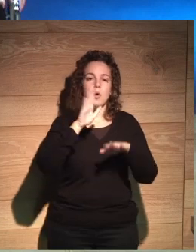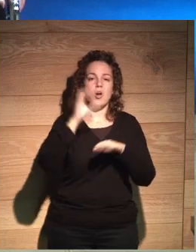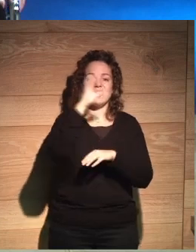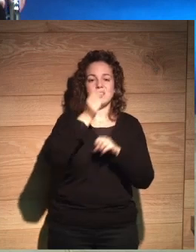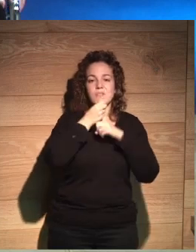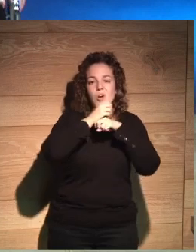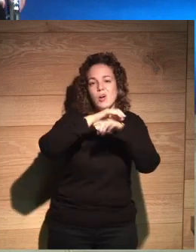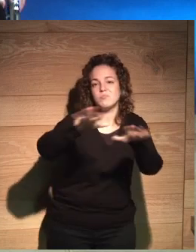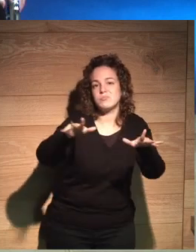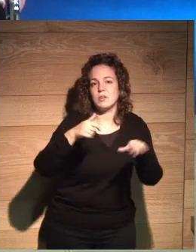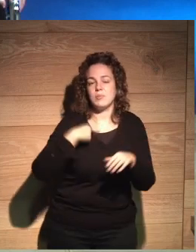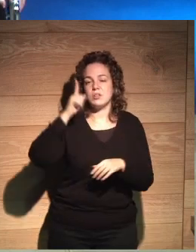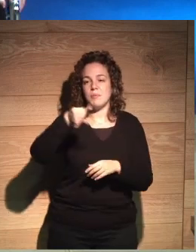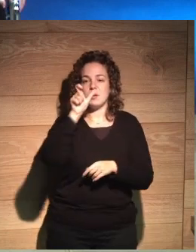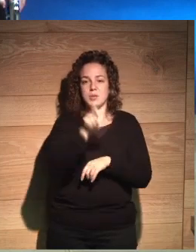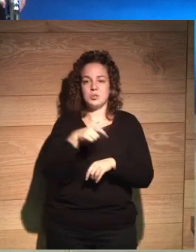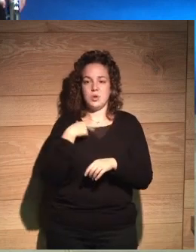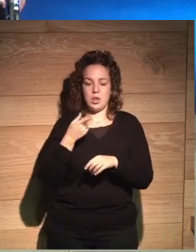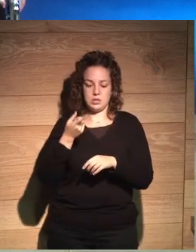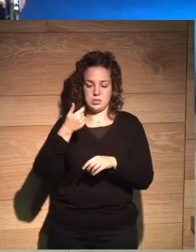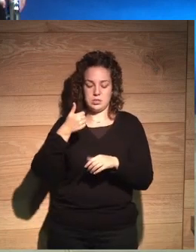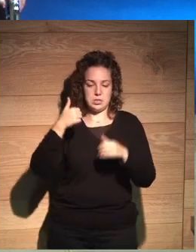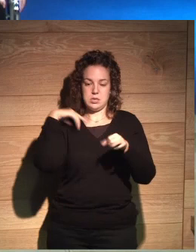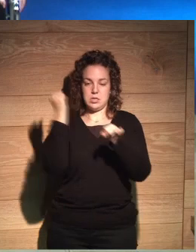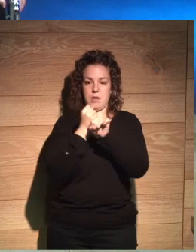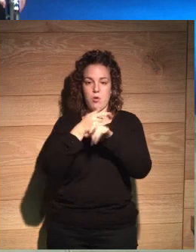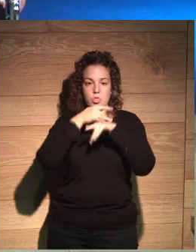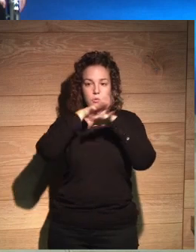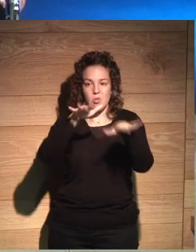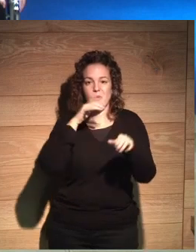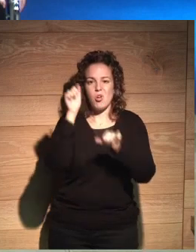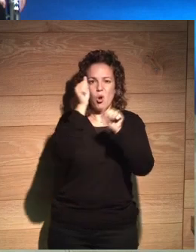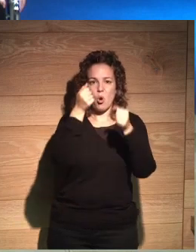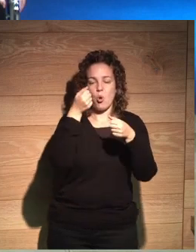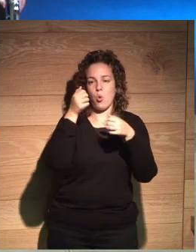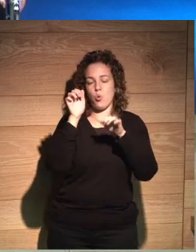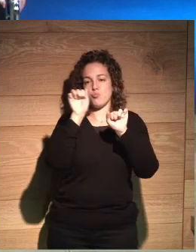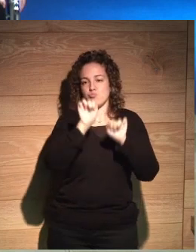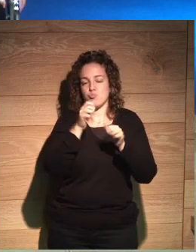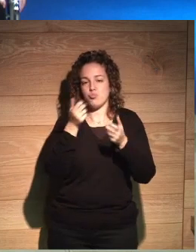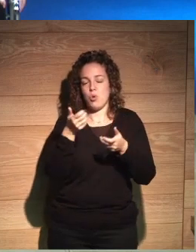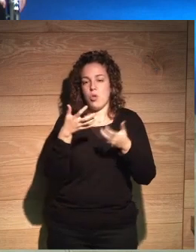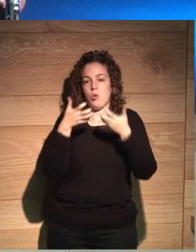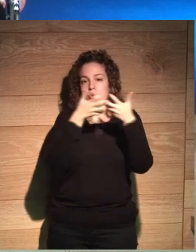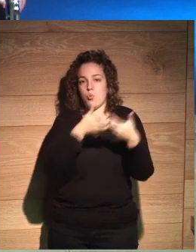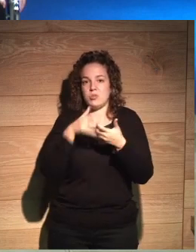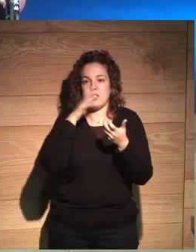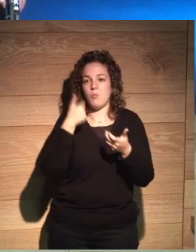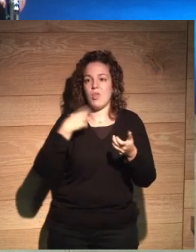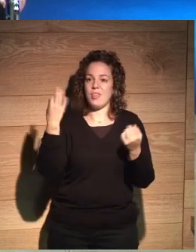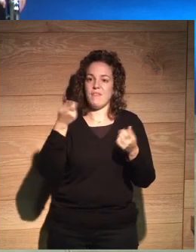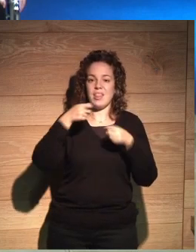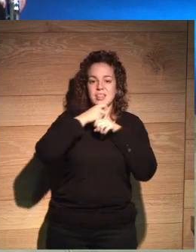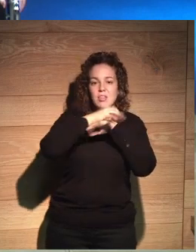científicos divulguen, pero también las personas que nos dedicamos a la divulgación estamos luchando porque cada vez la divulgación se vea como una profesión como